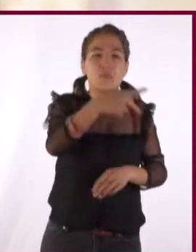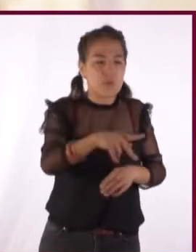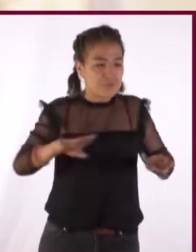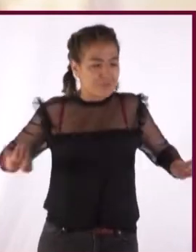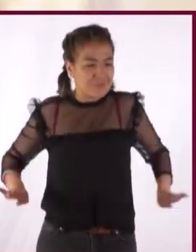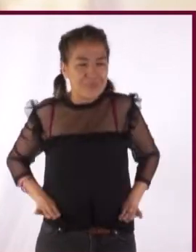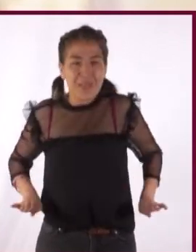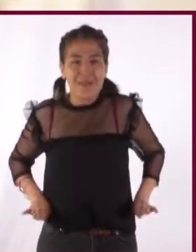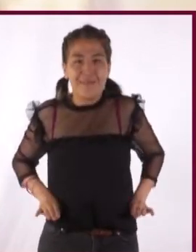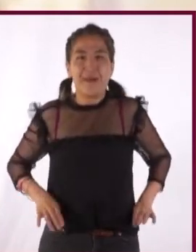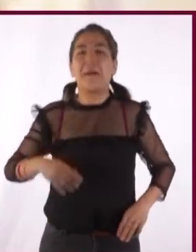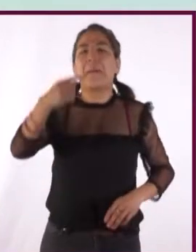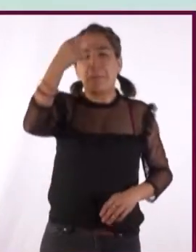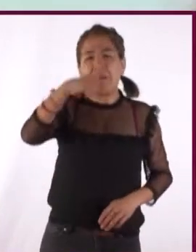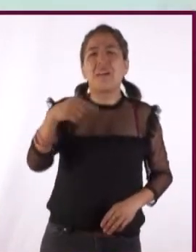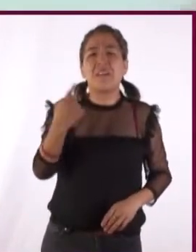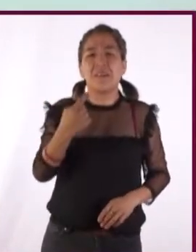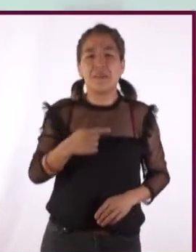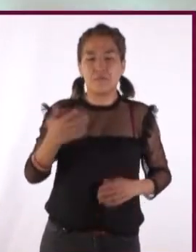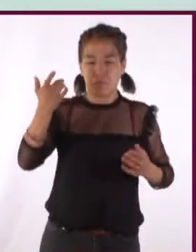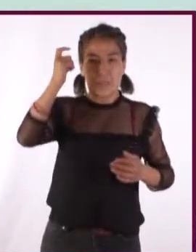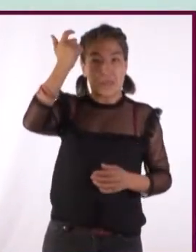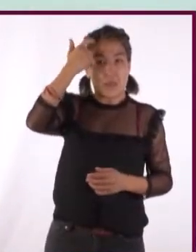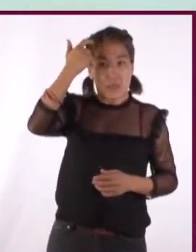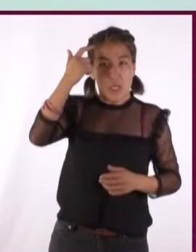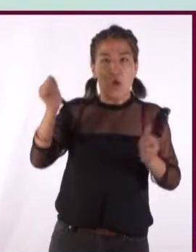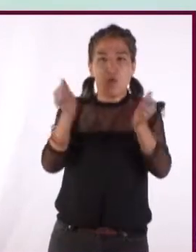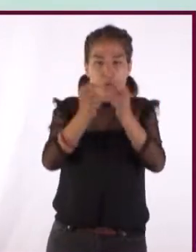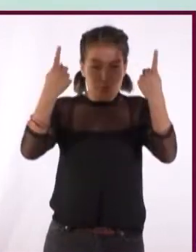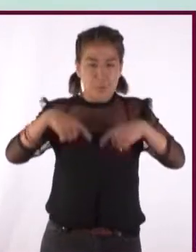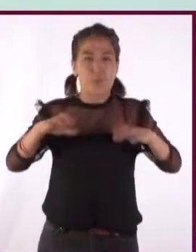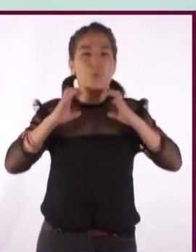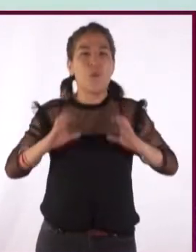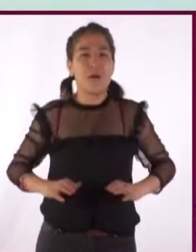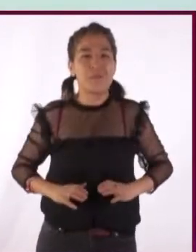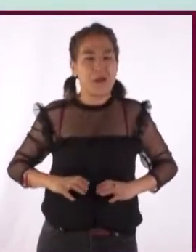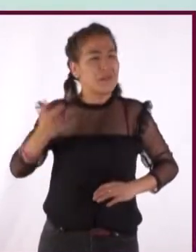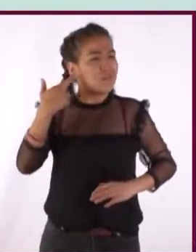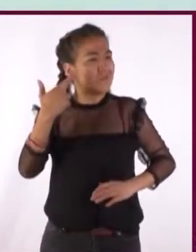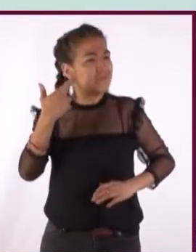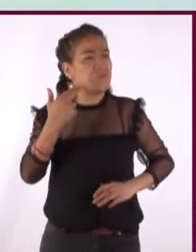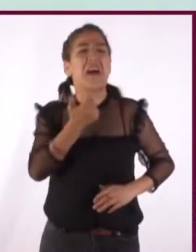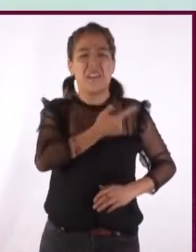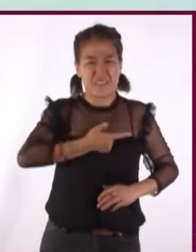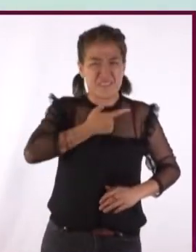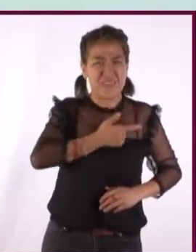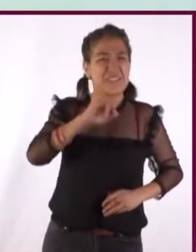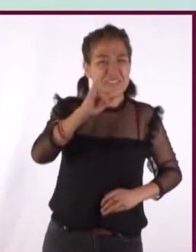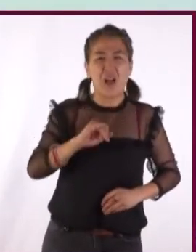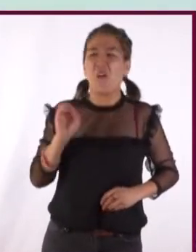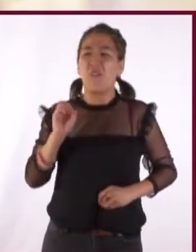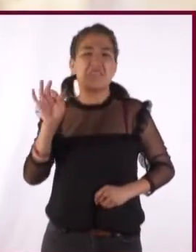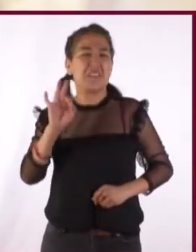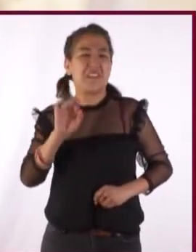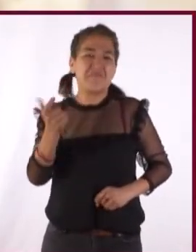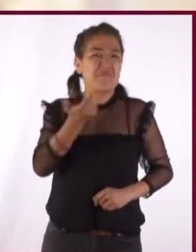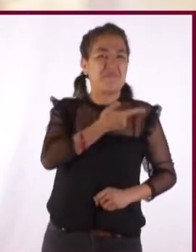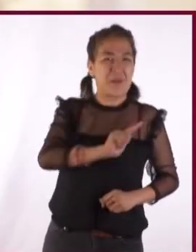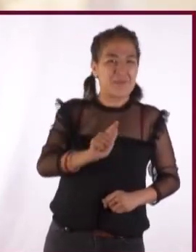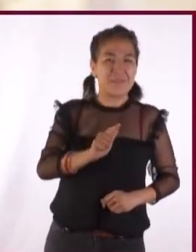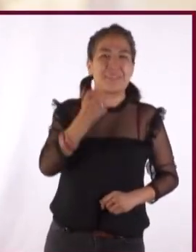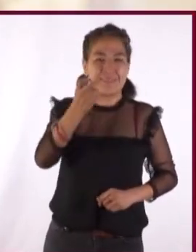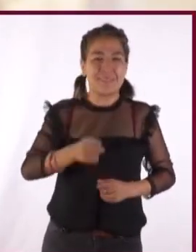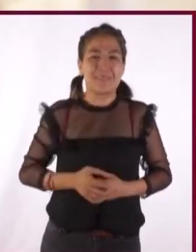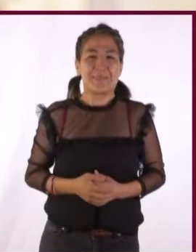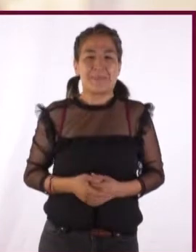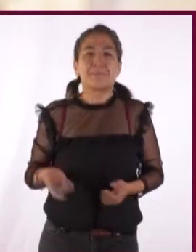que nuestro cerebro y nuestro cuerpo diga, me gusta, no me gusta, me lo creo, no me la creo. ¿Qué diría